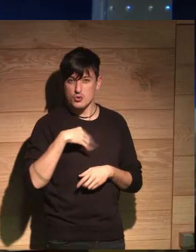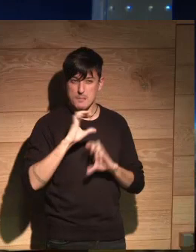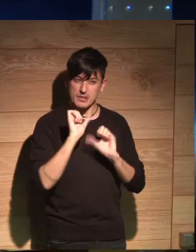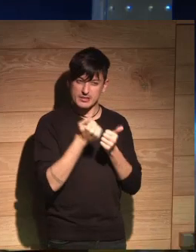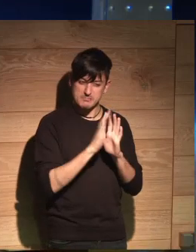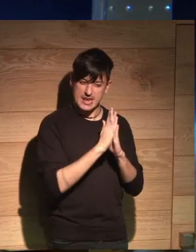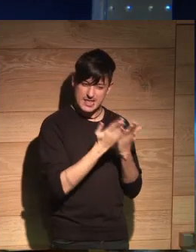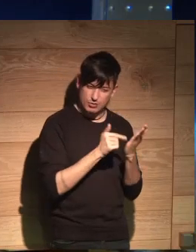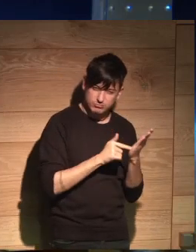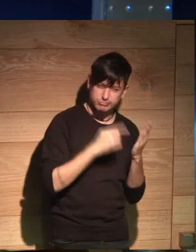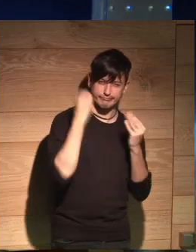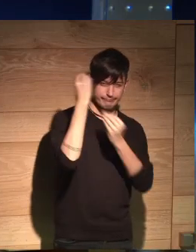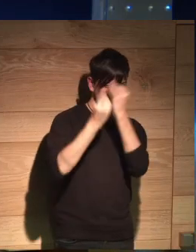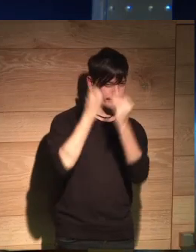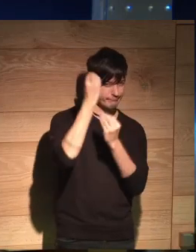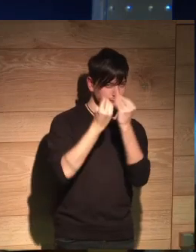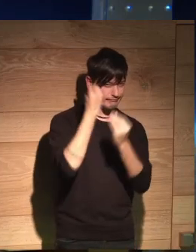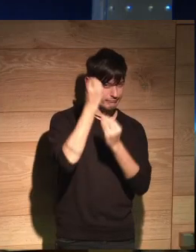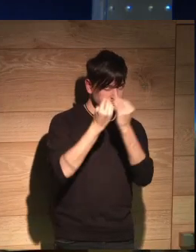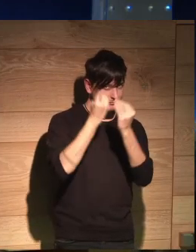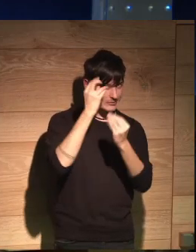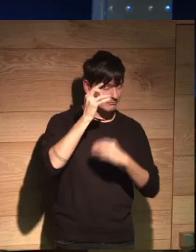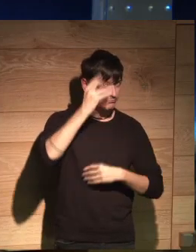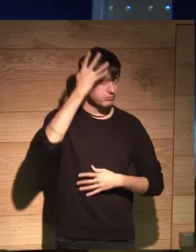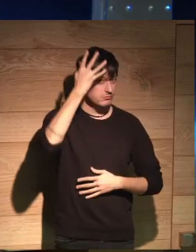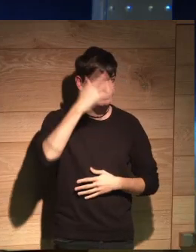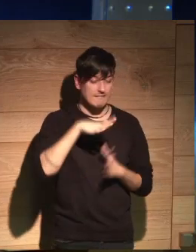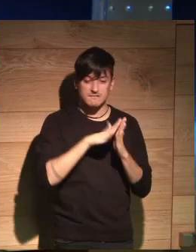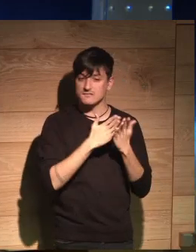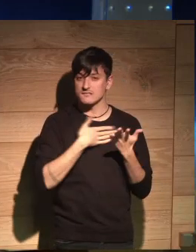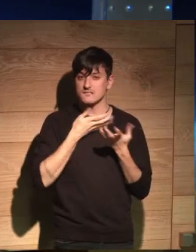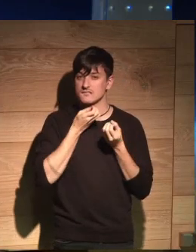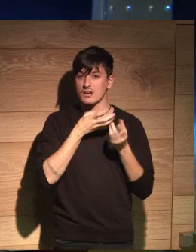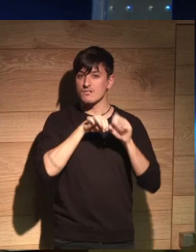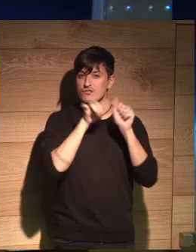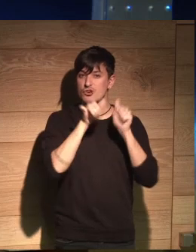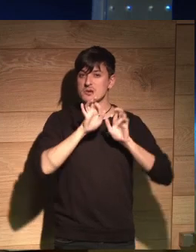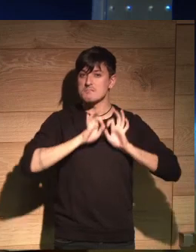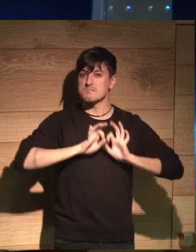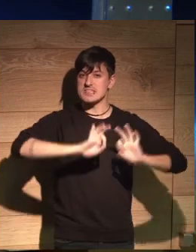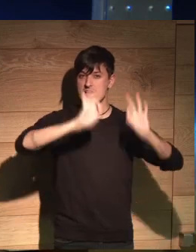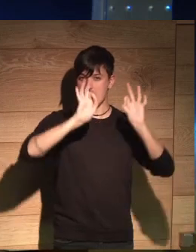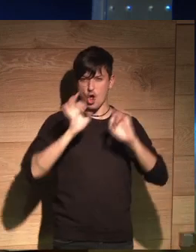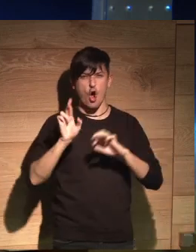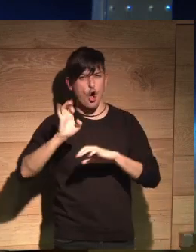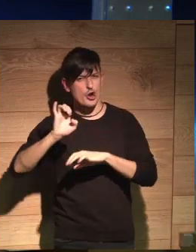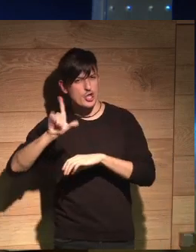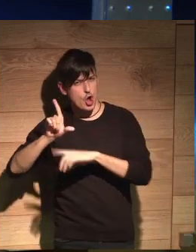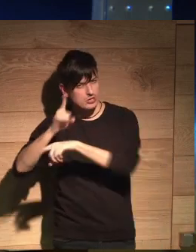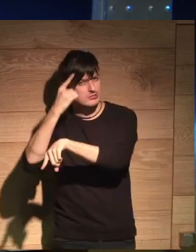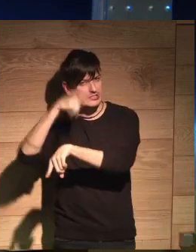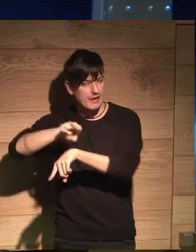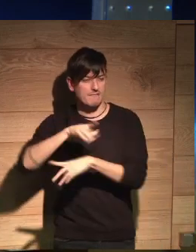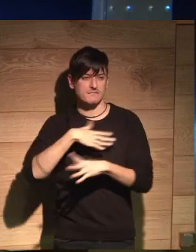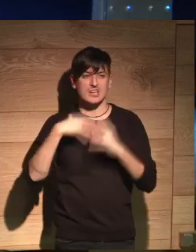libro, pero el libro quería contarlo de una forma muy especial y me empeñé, y Oriol lo sabe, que era contar